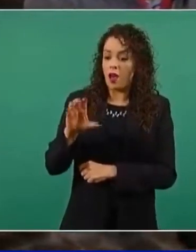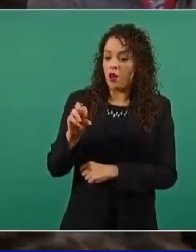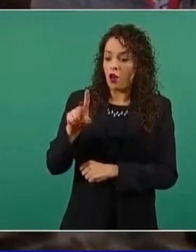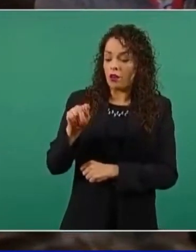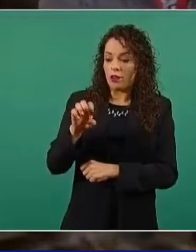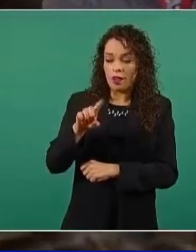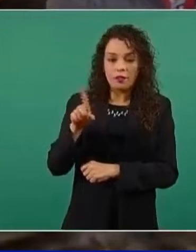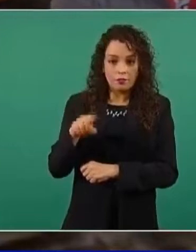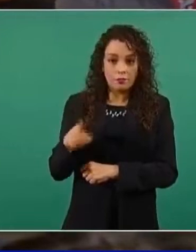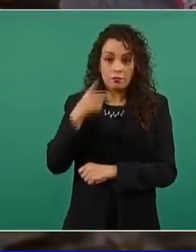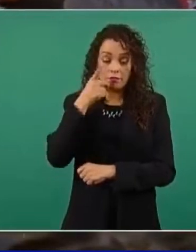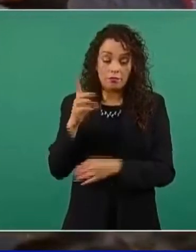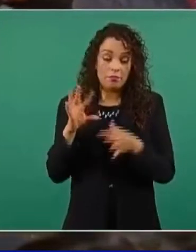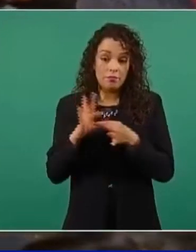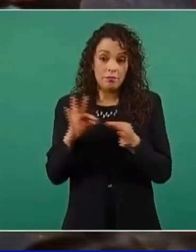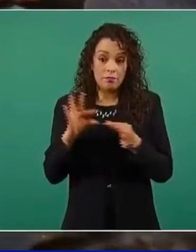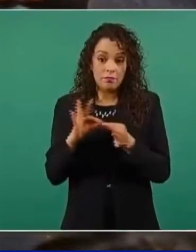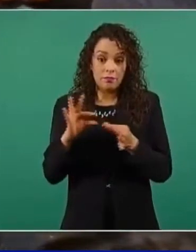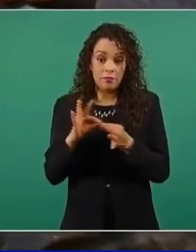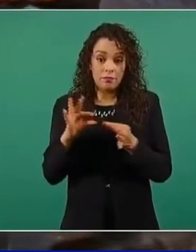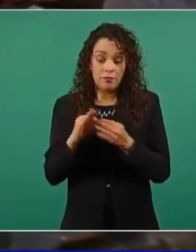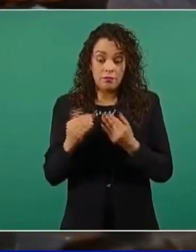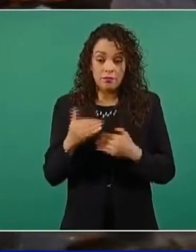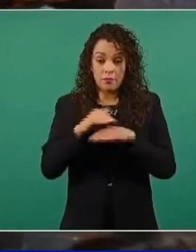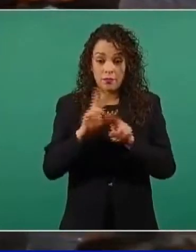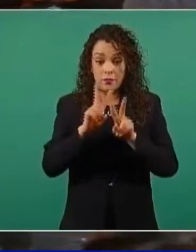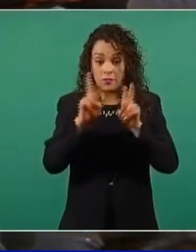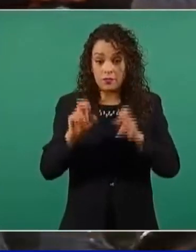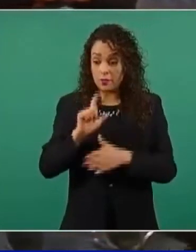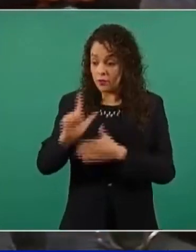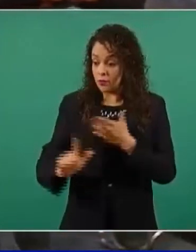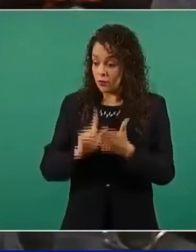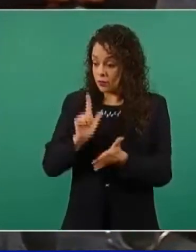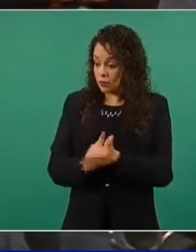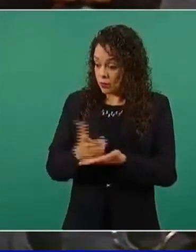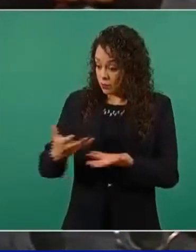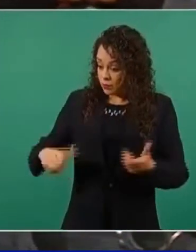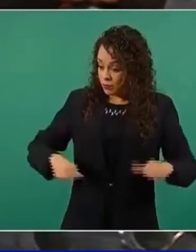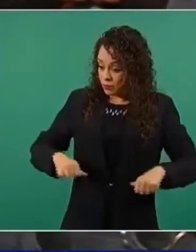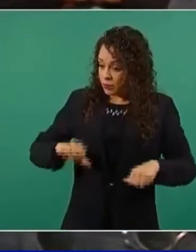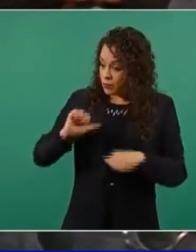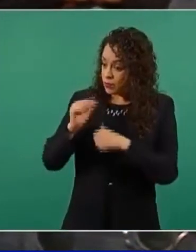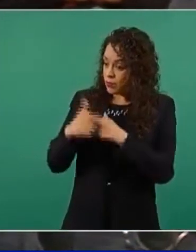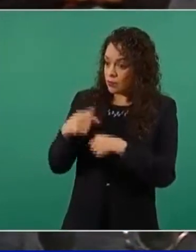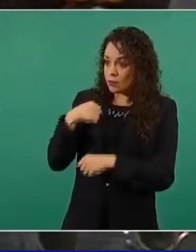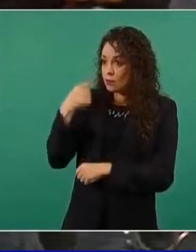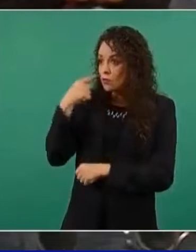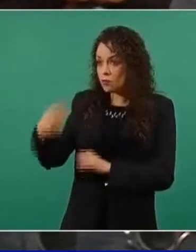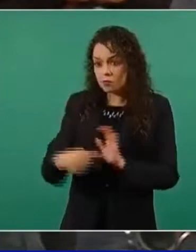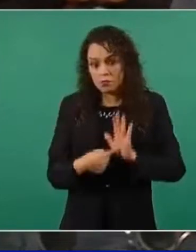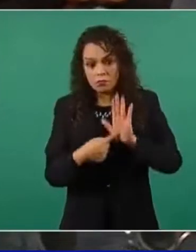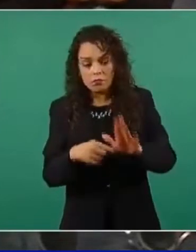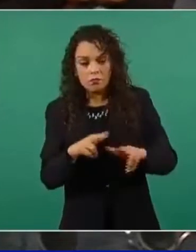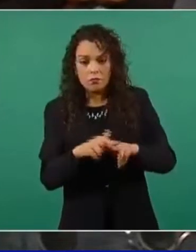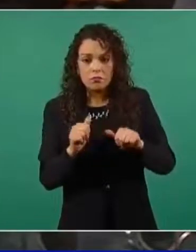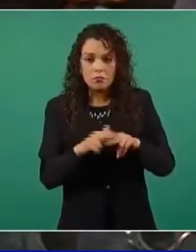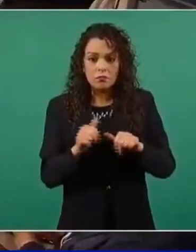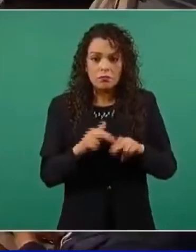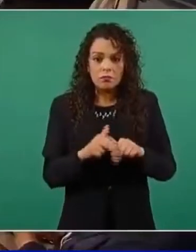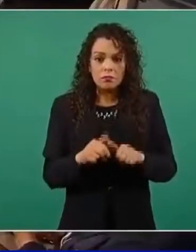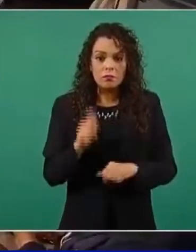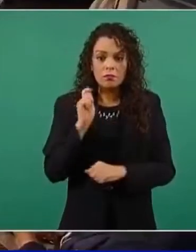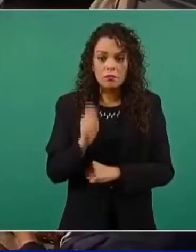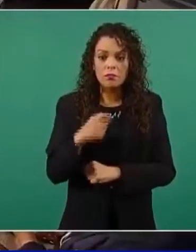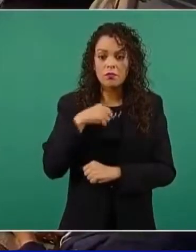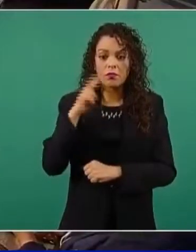se reservaba las acciones legales. Hasta este momento yo no he visto acciones legales. Lo que vi fue una intensa campaña